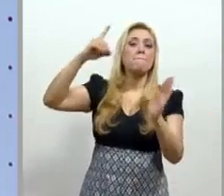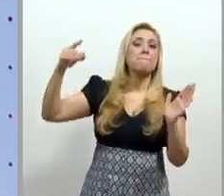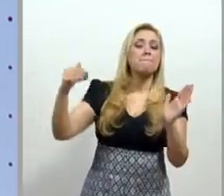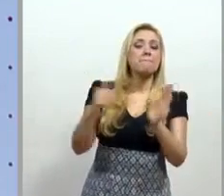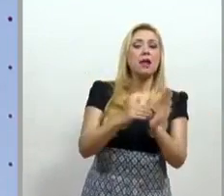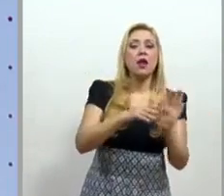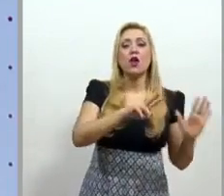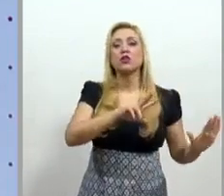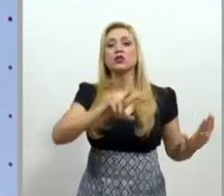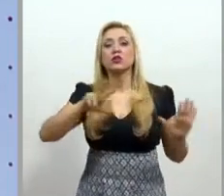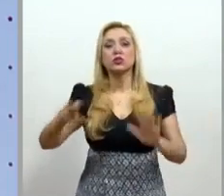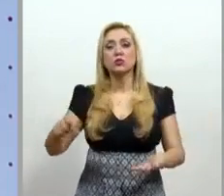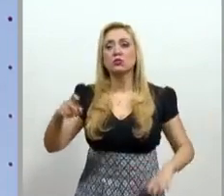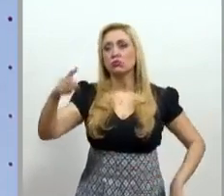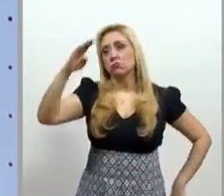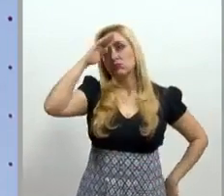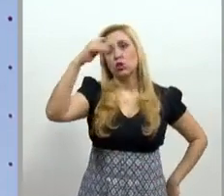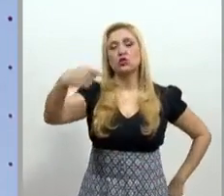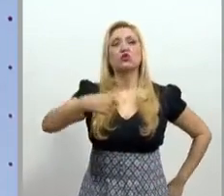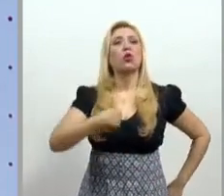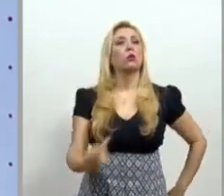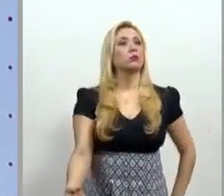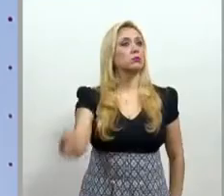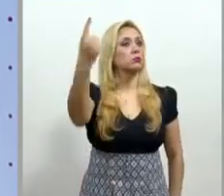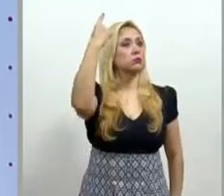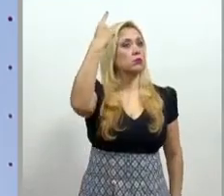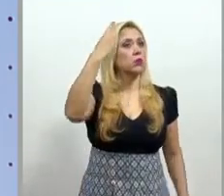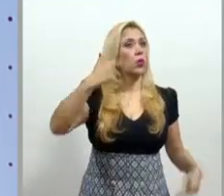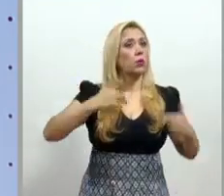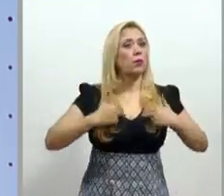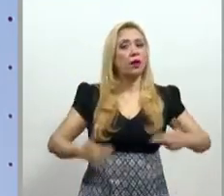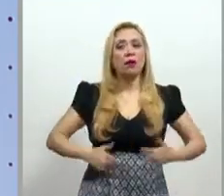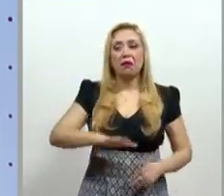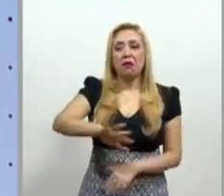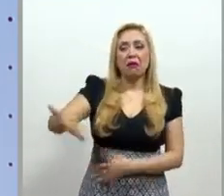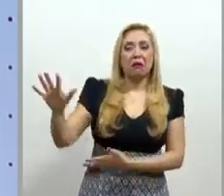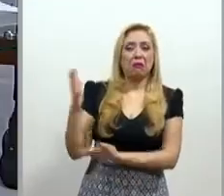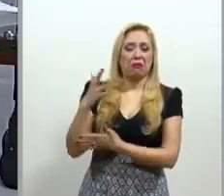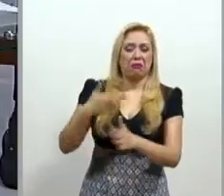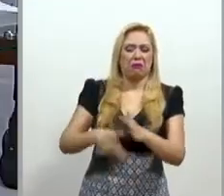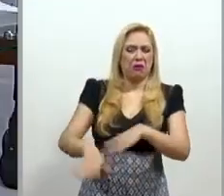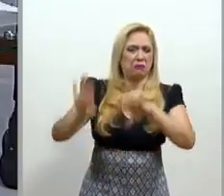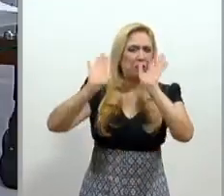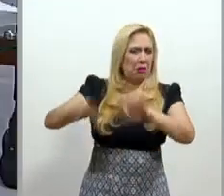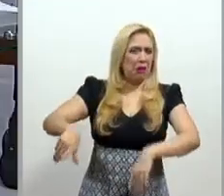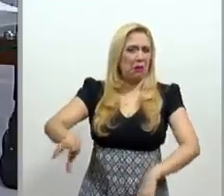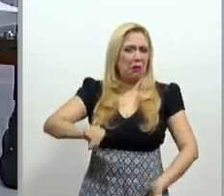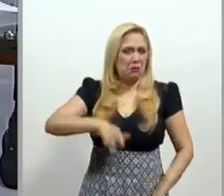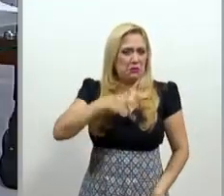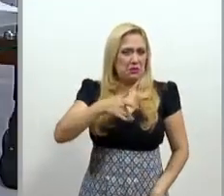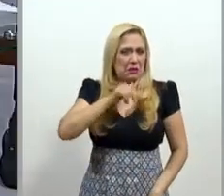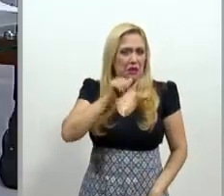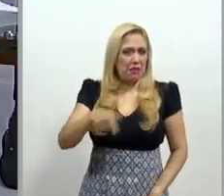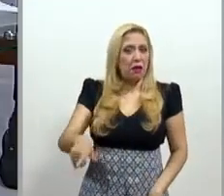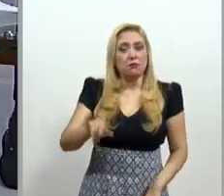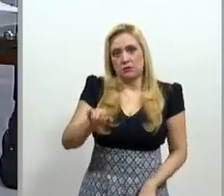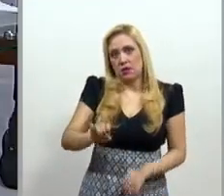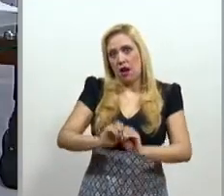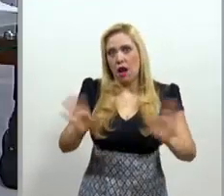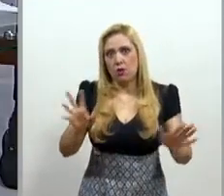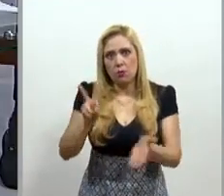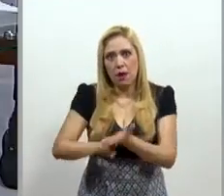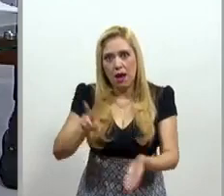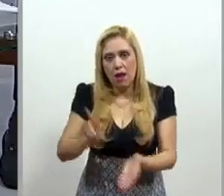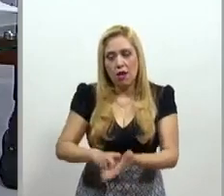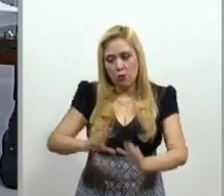idea antropocéntrica de las instituciones constitucionales y nos abren a esta idea más holística, más colectiva, más